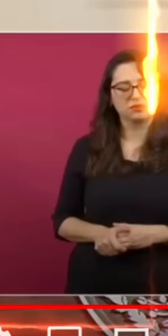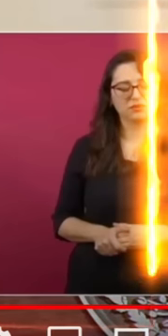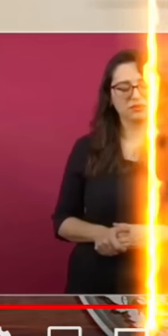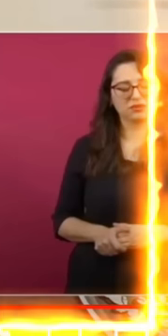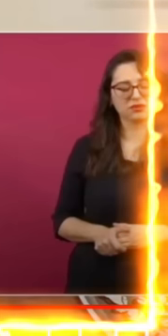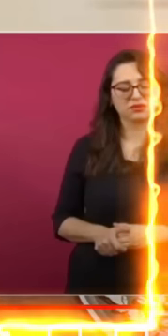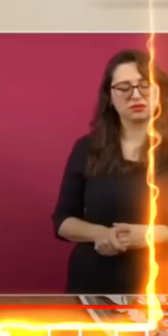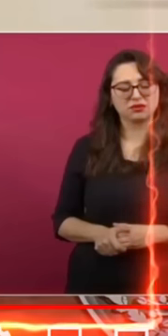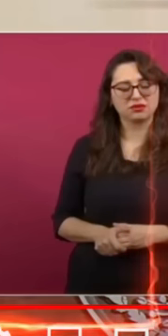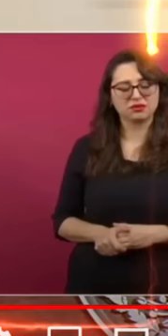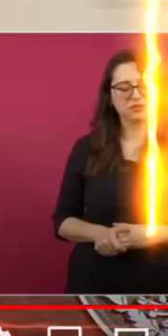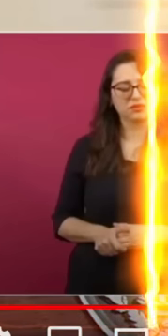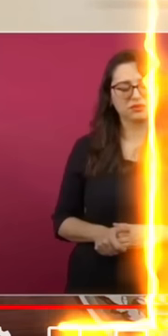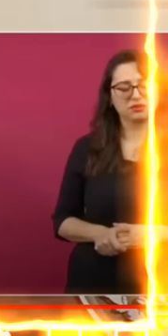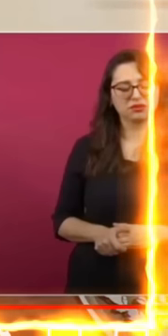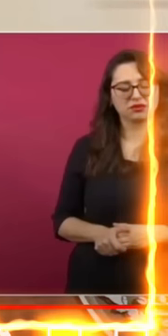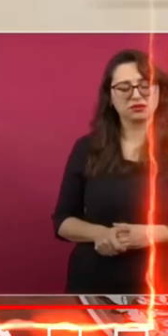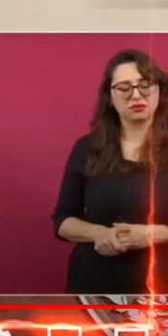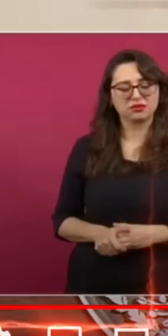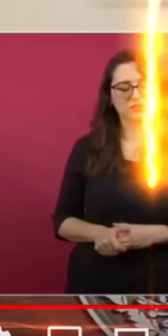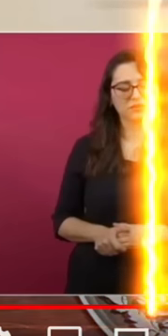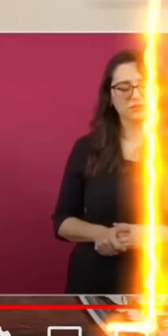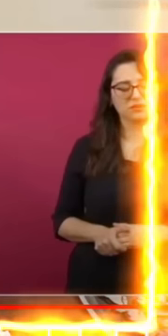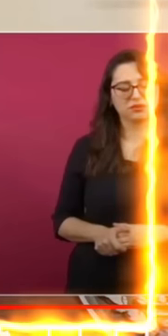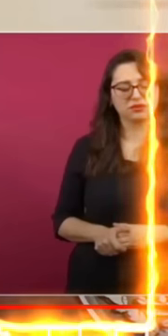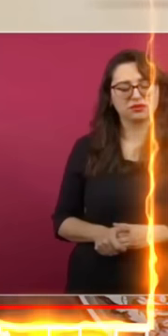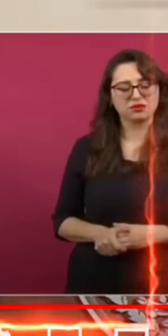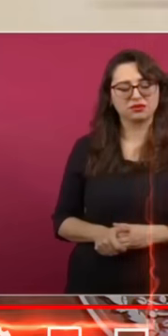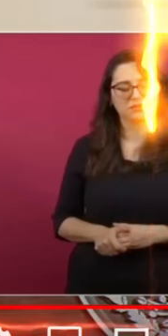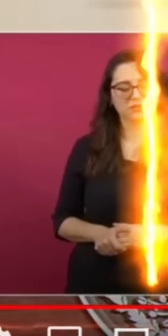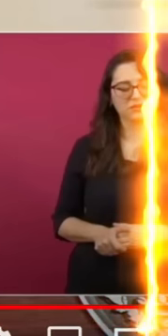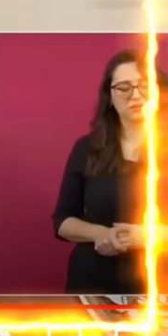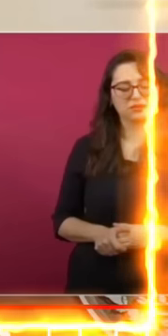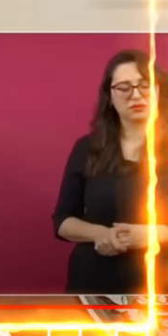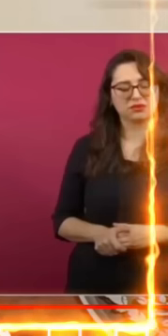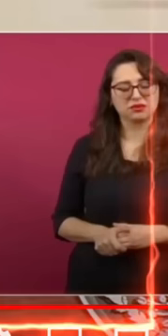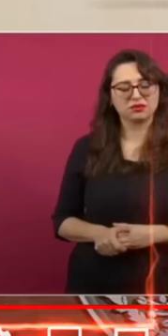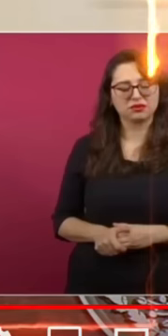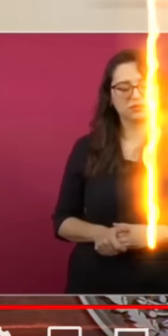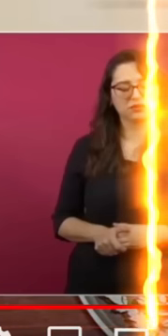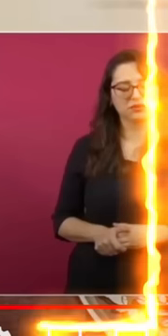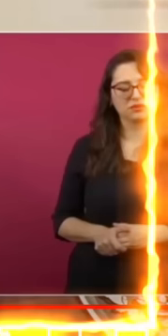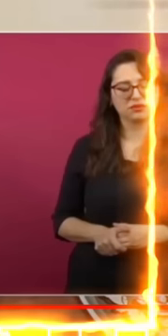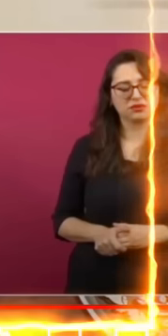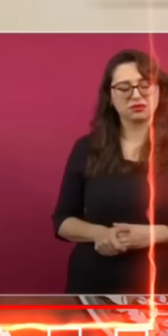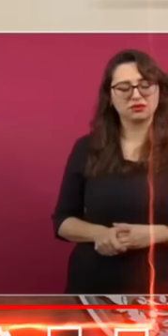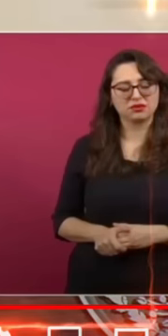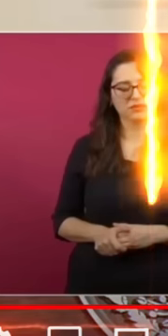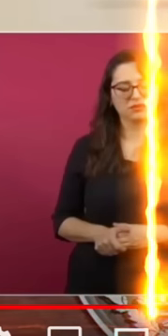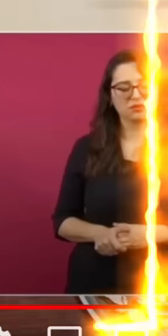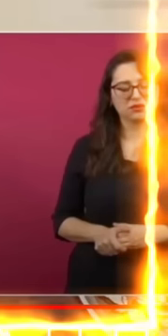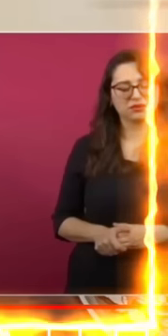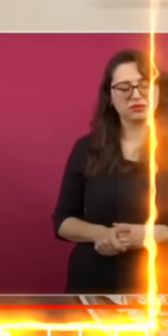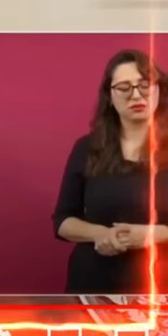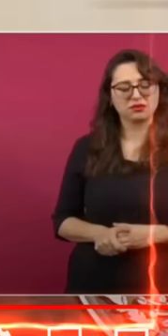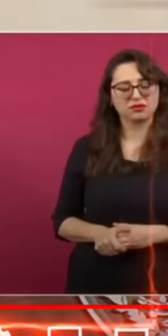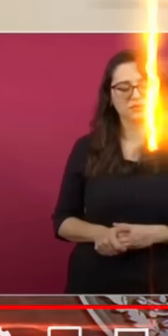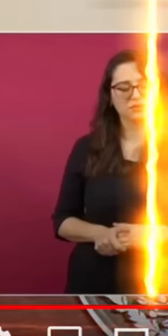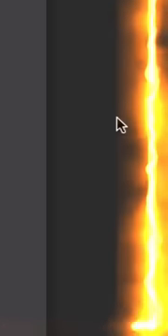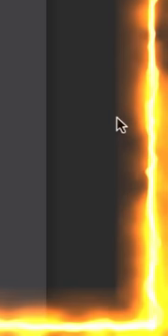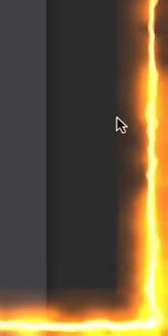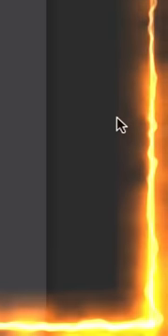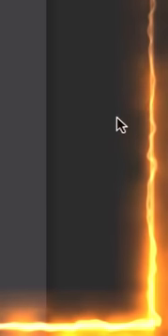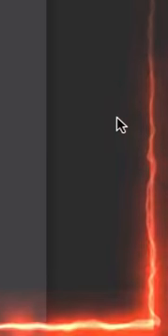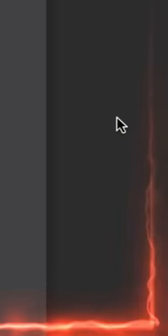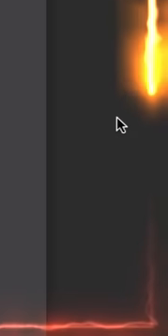la mañanera de este martes 2 de mayo, ya casi para finalizar dicha conferencia del presidente López Obrador. Al